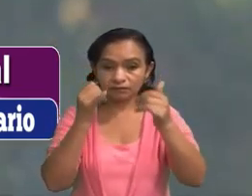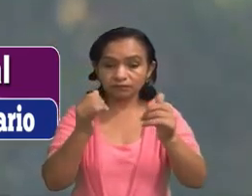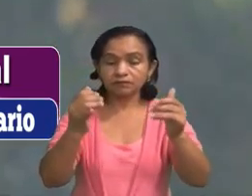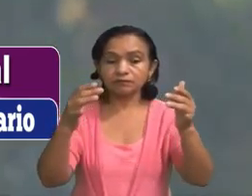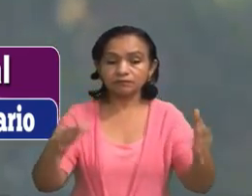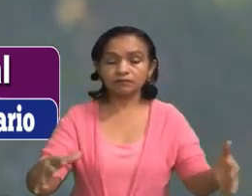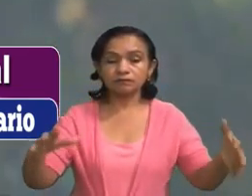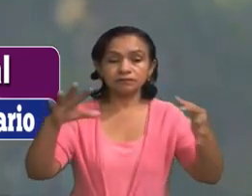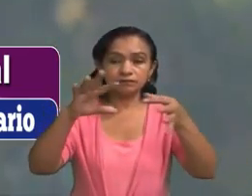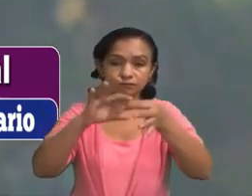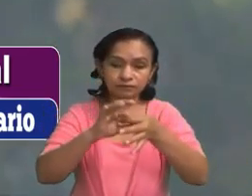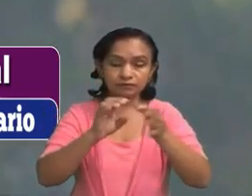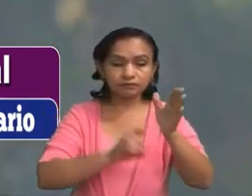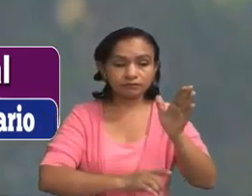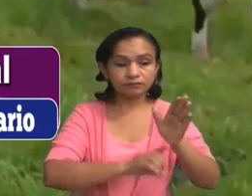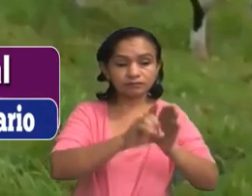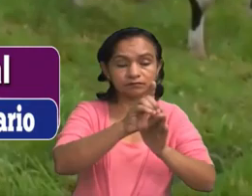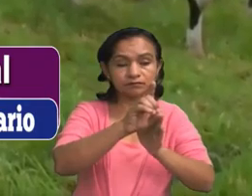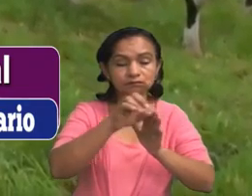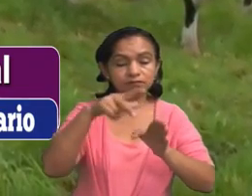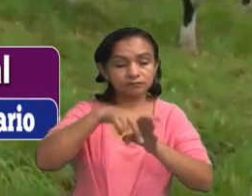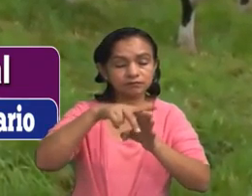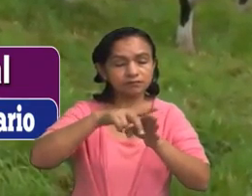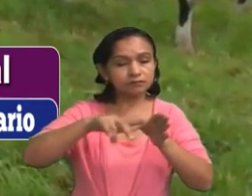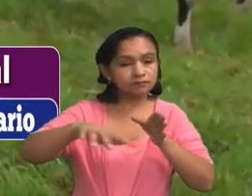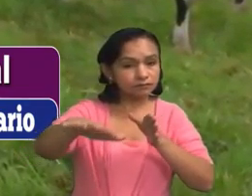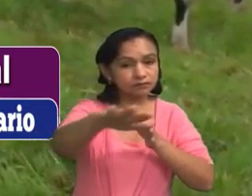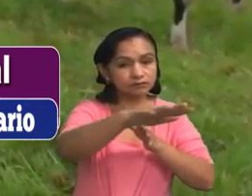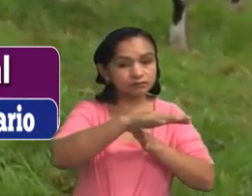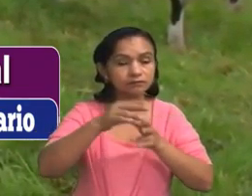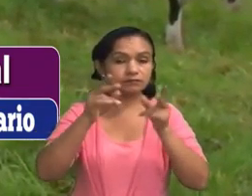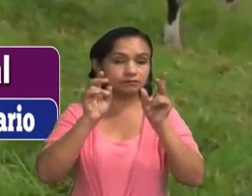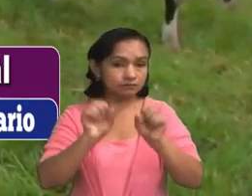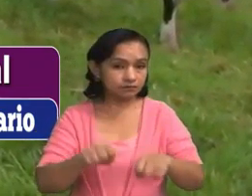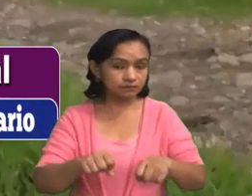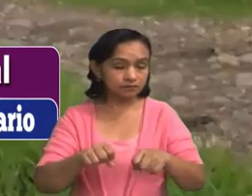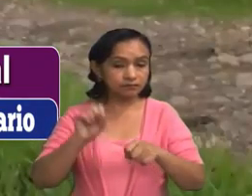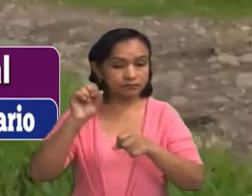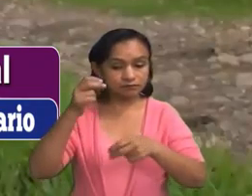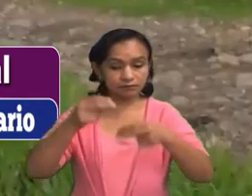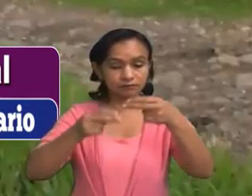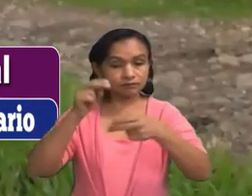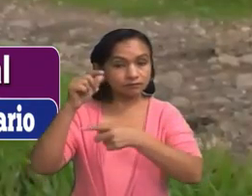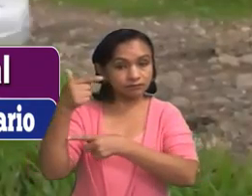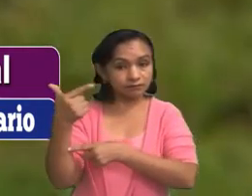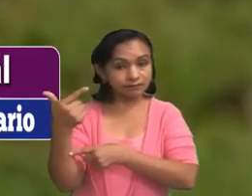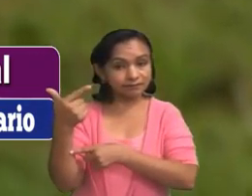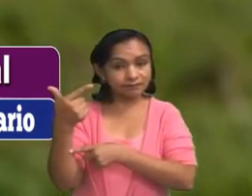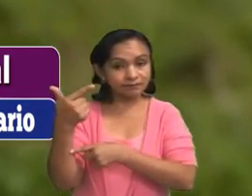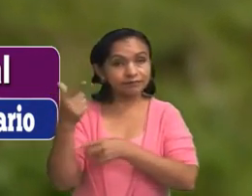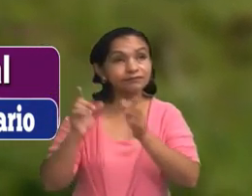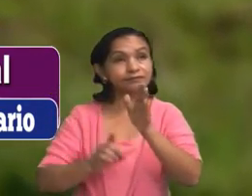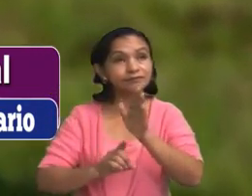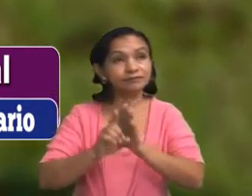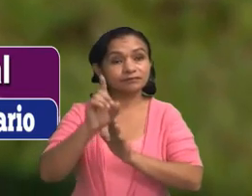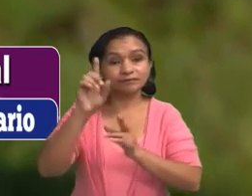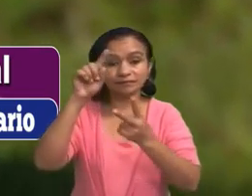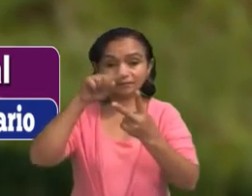parte del desarrollo rural. Y este 7º Congreso Nacional de Desarrollo Rural tiene